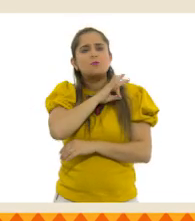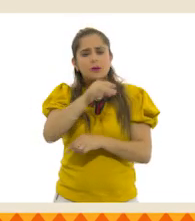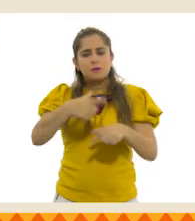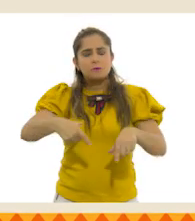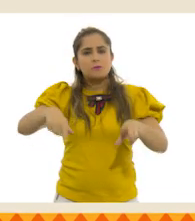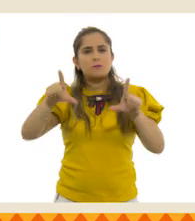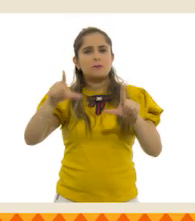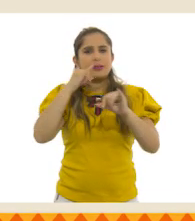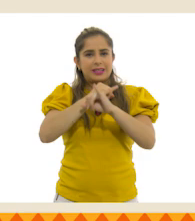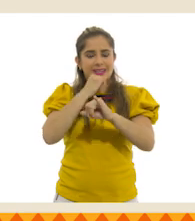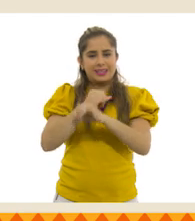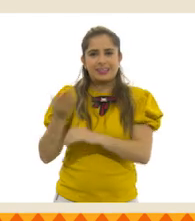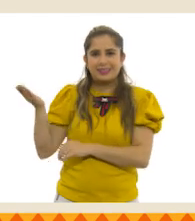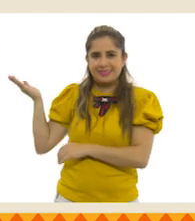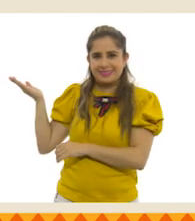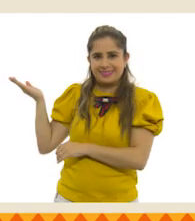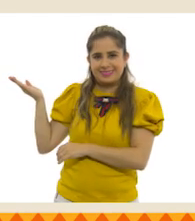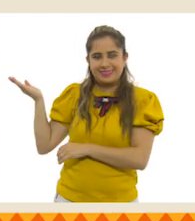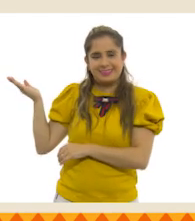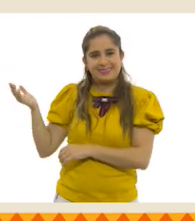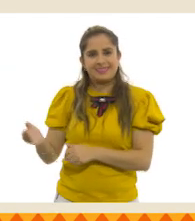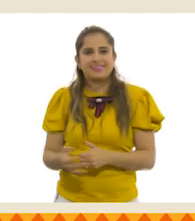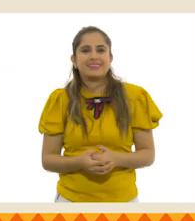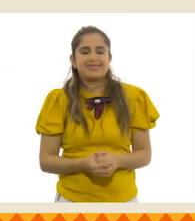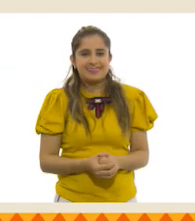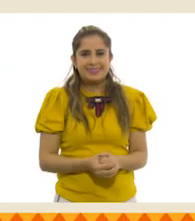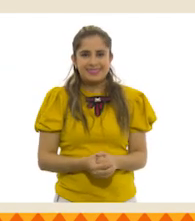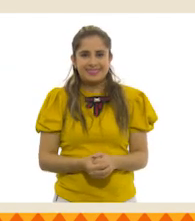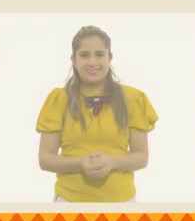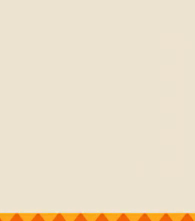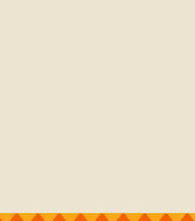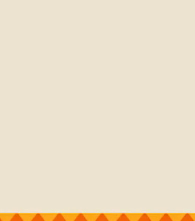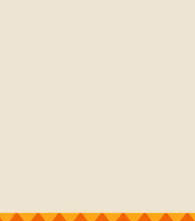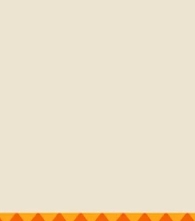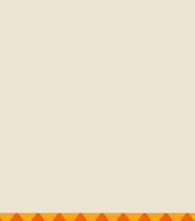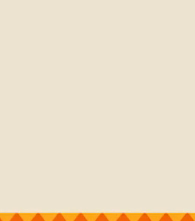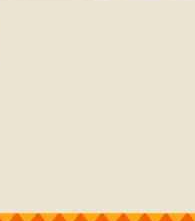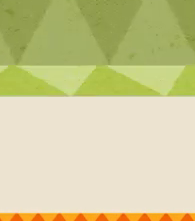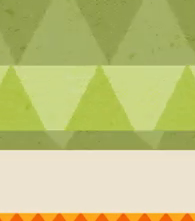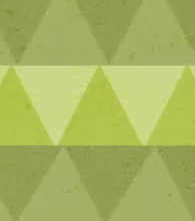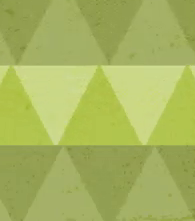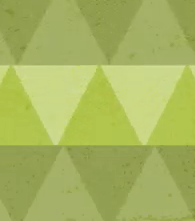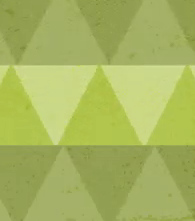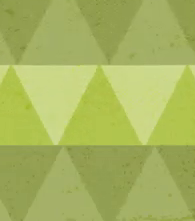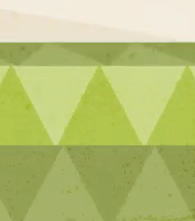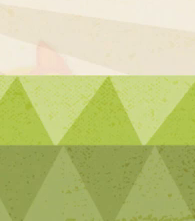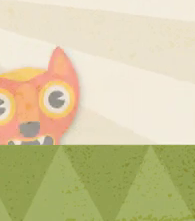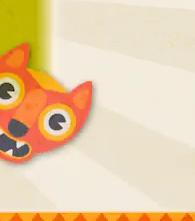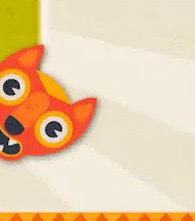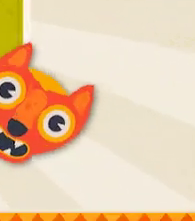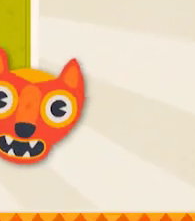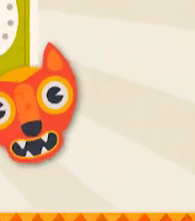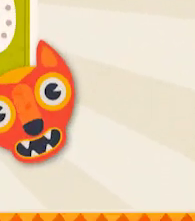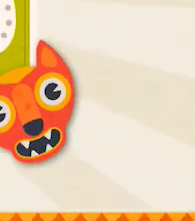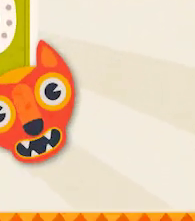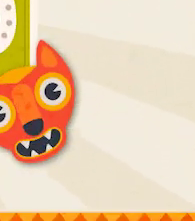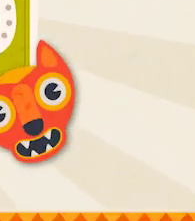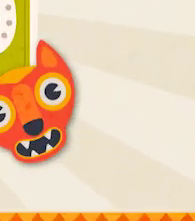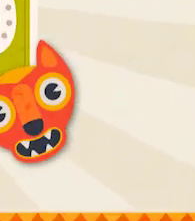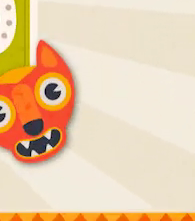liga: aprendeencasa.cep.gov.mx.